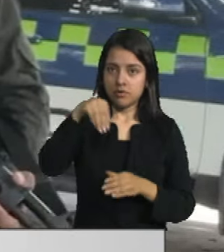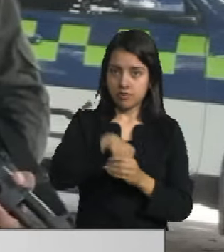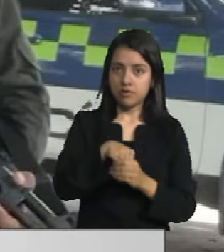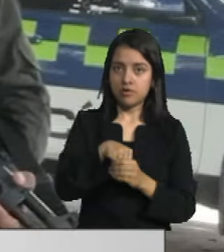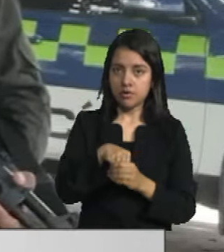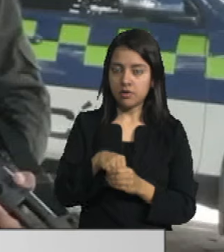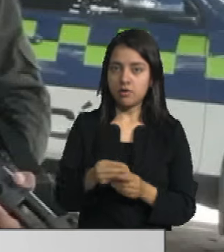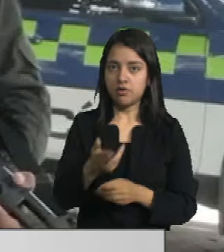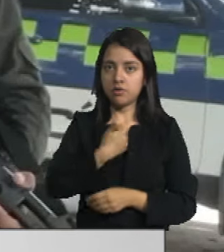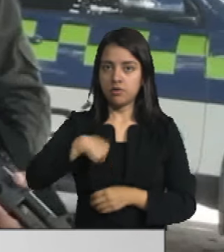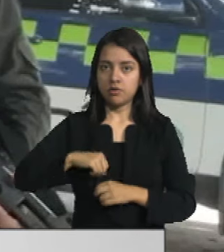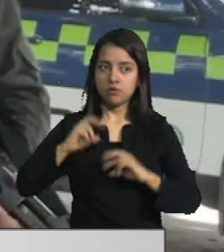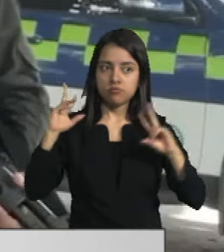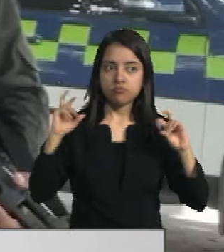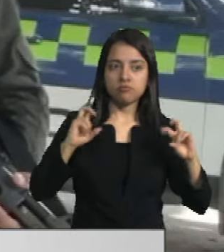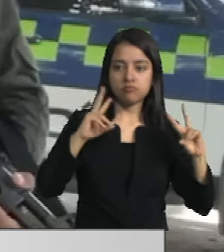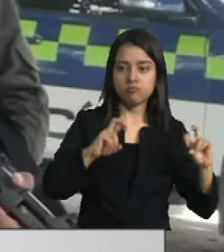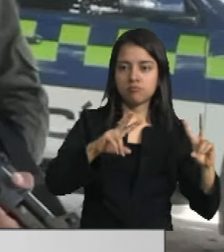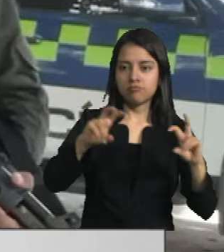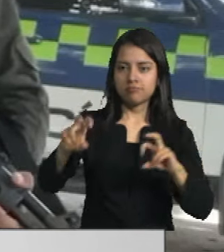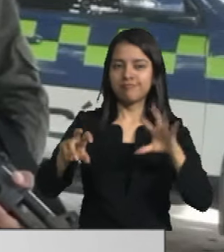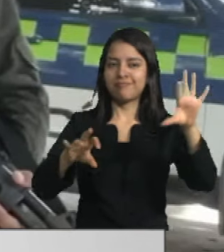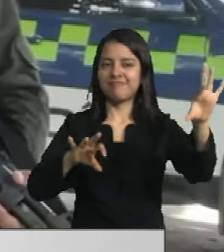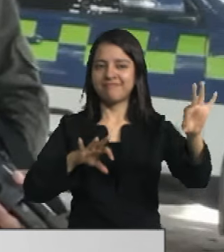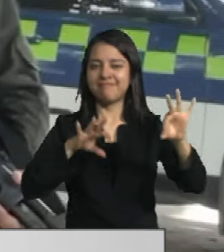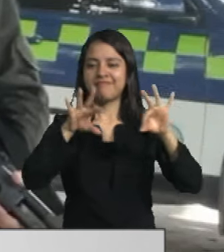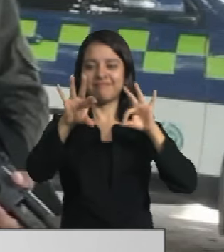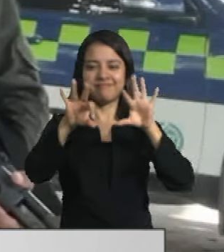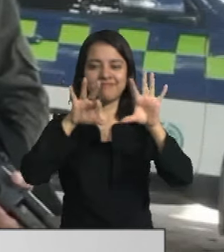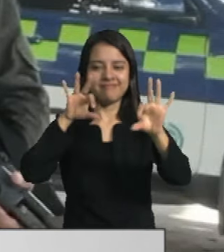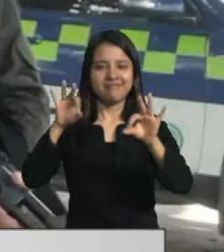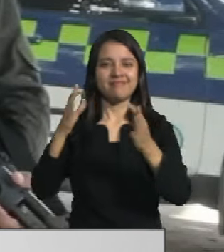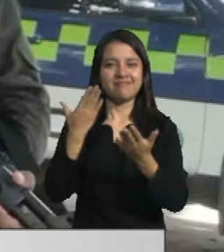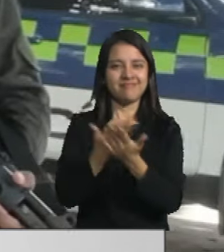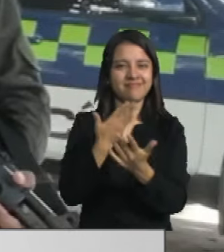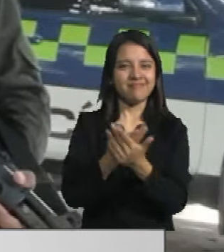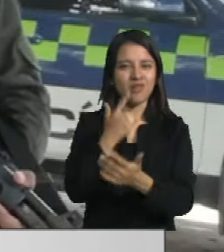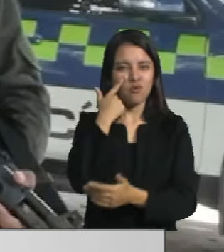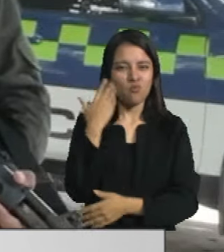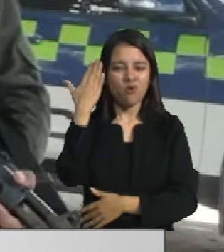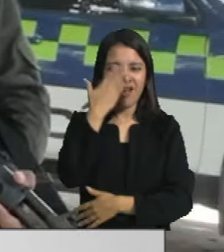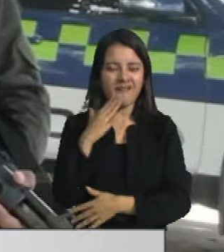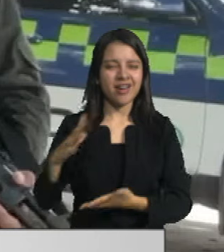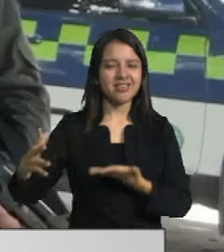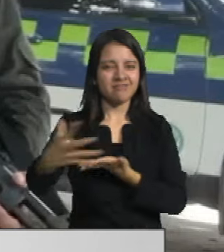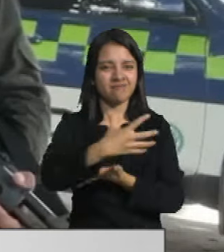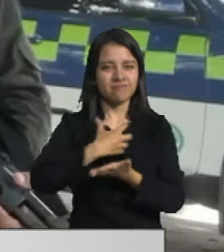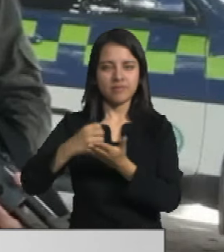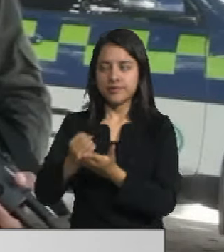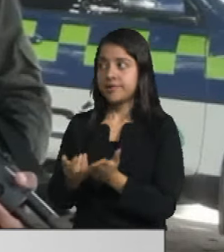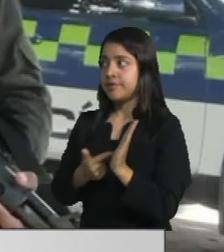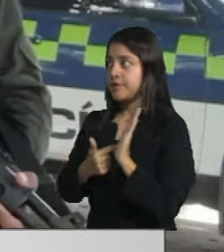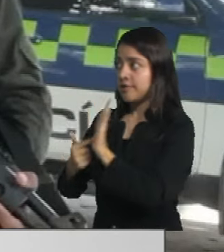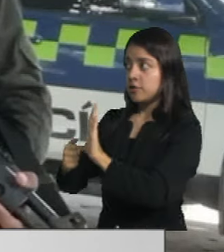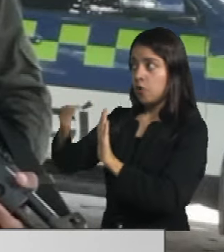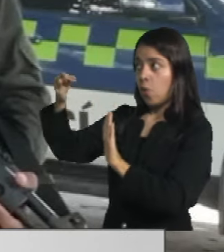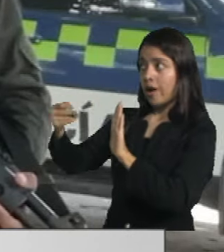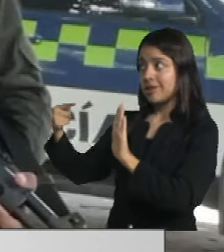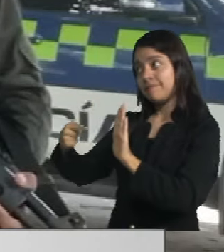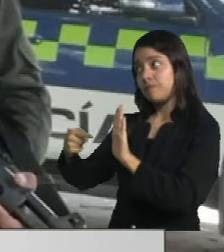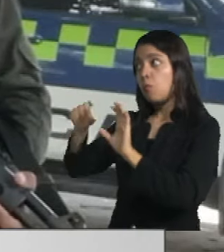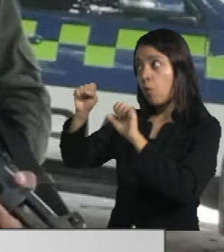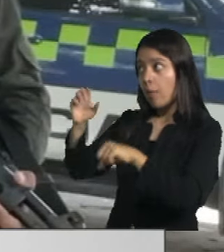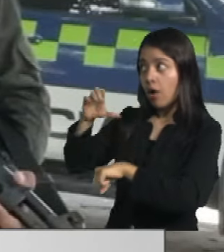se recolectaron los suficientes elementos materiales probatorios para la expedición de 10 órdenes de captura por el delito de concierto para